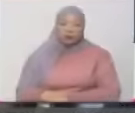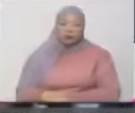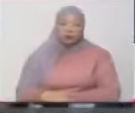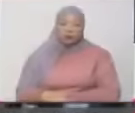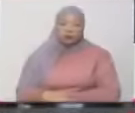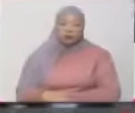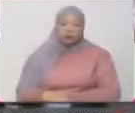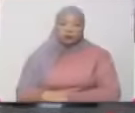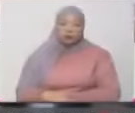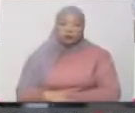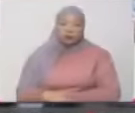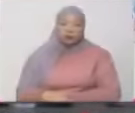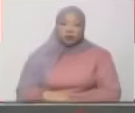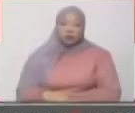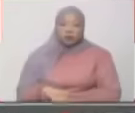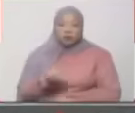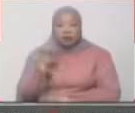Esa es